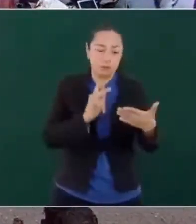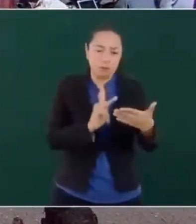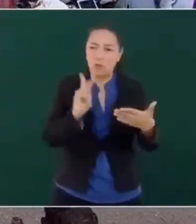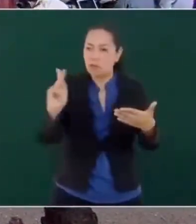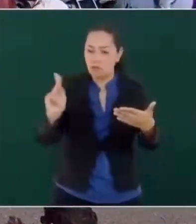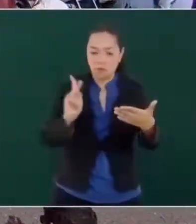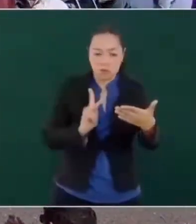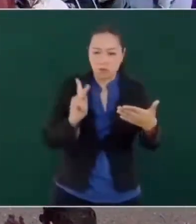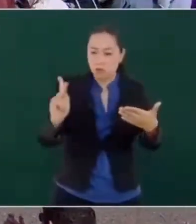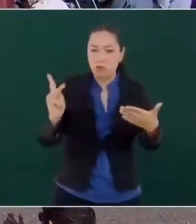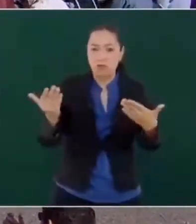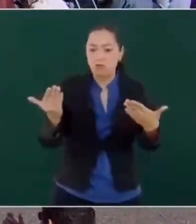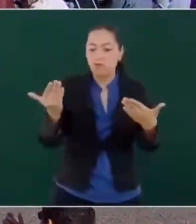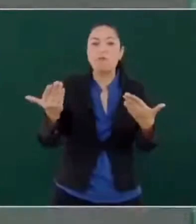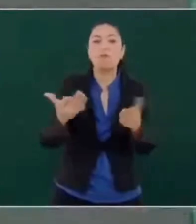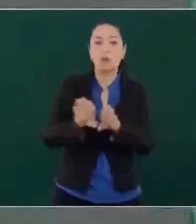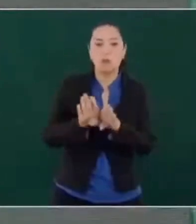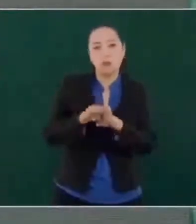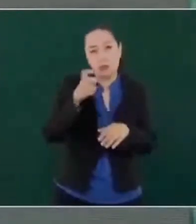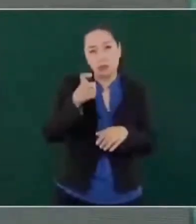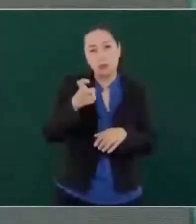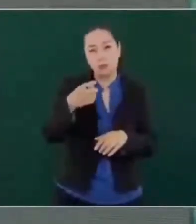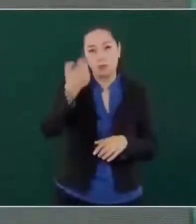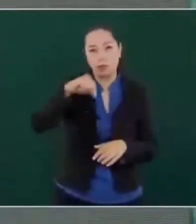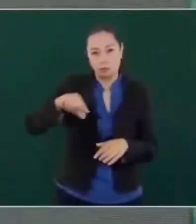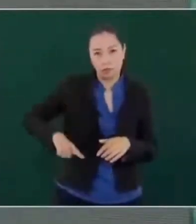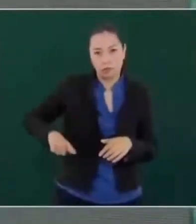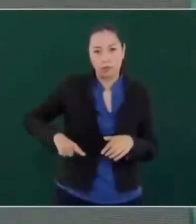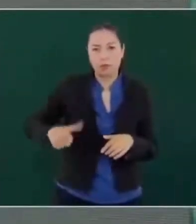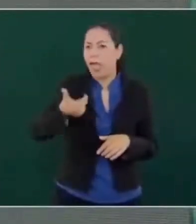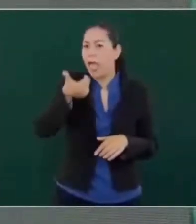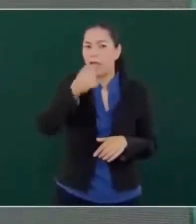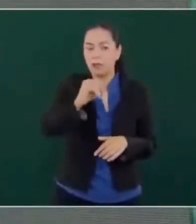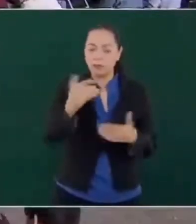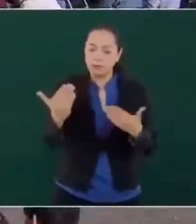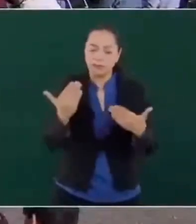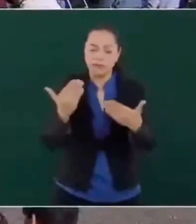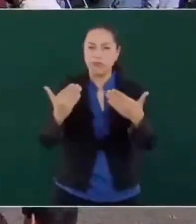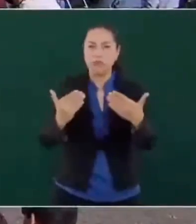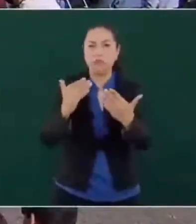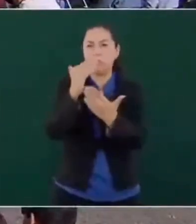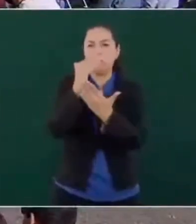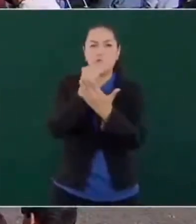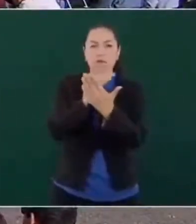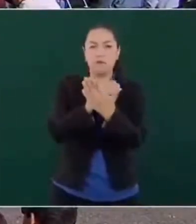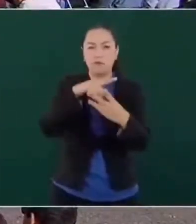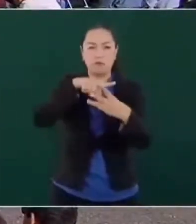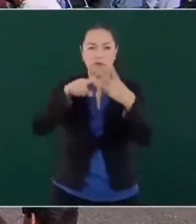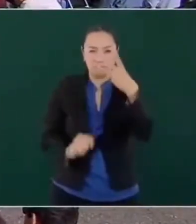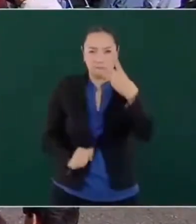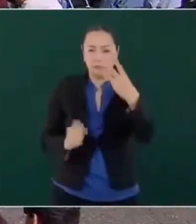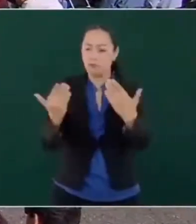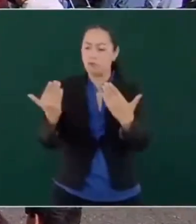gobiernos. Y así podríamos, pero con esos tres